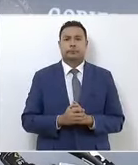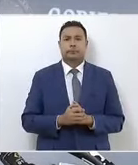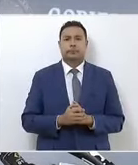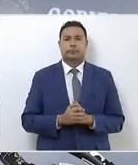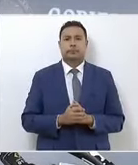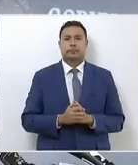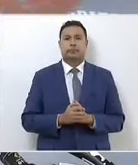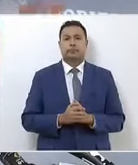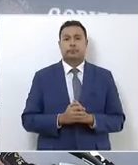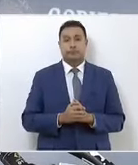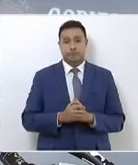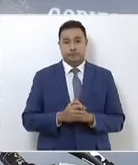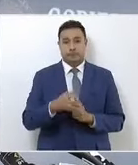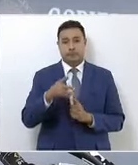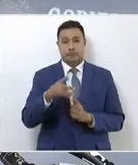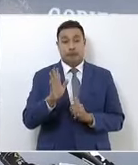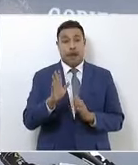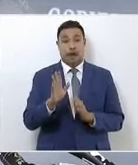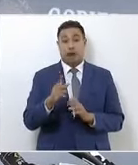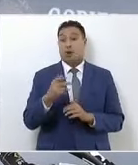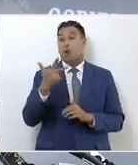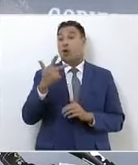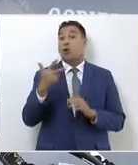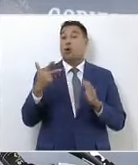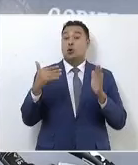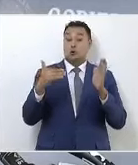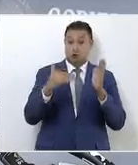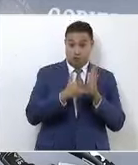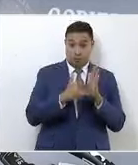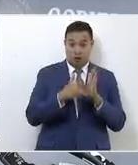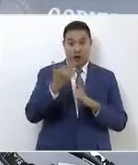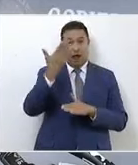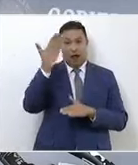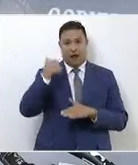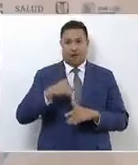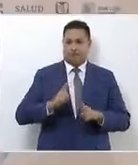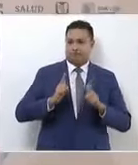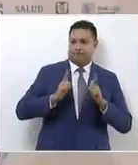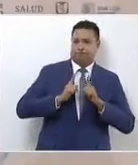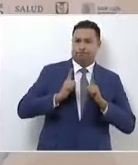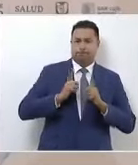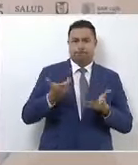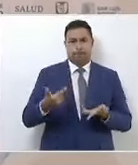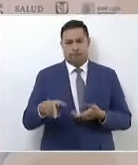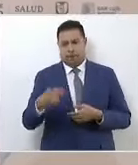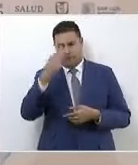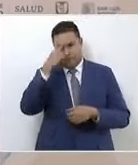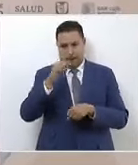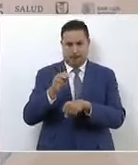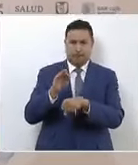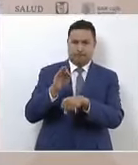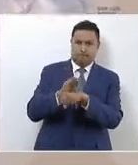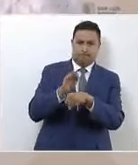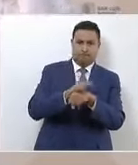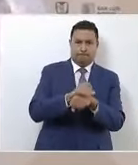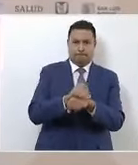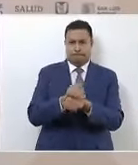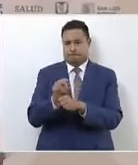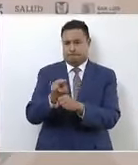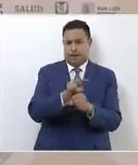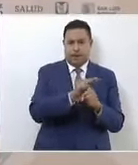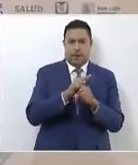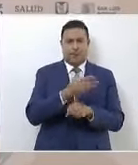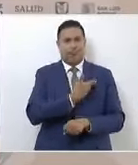Nada más que ya no hay 8.000 elementos del Estado Mayor para cuidar al presidente. Y eso ya se